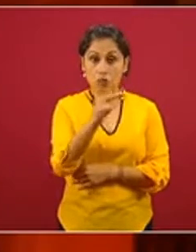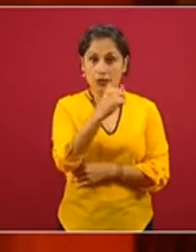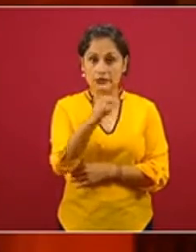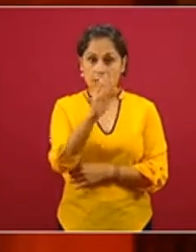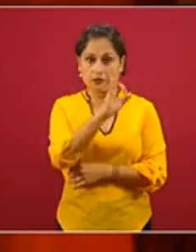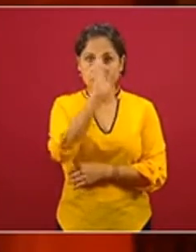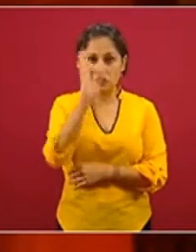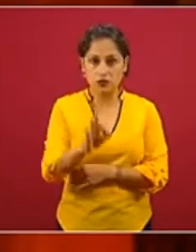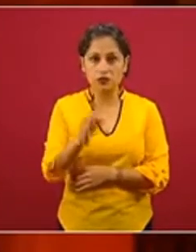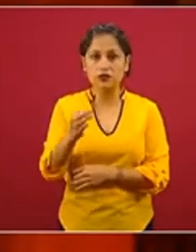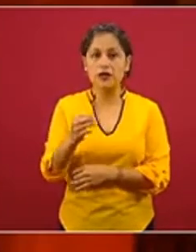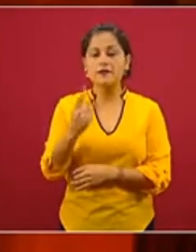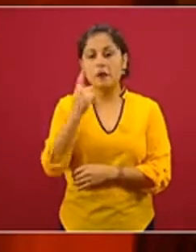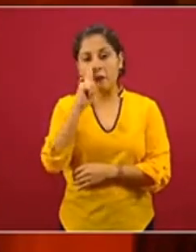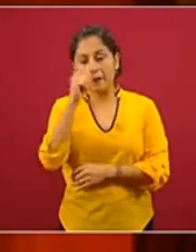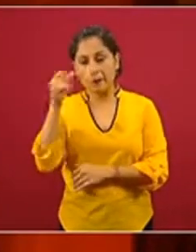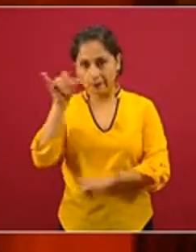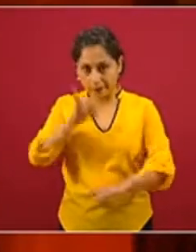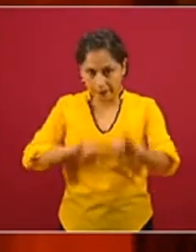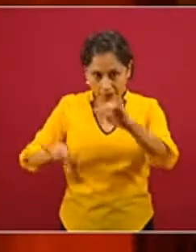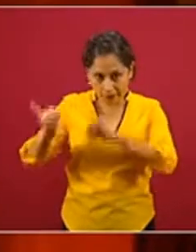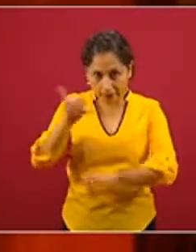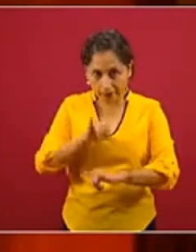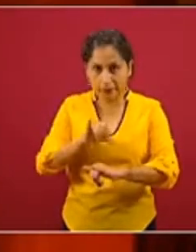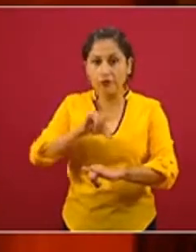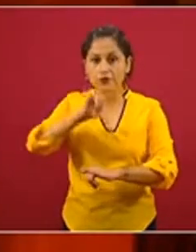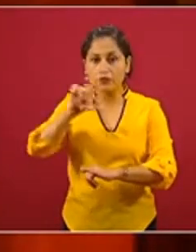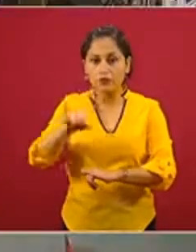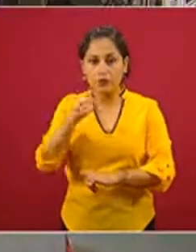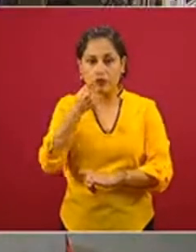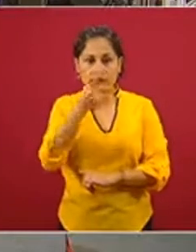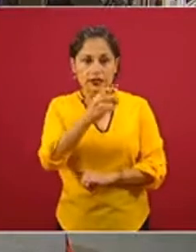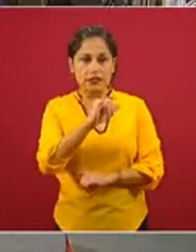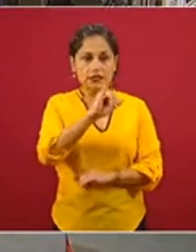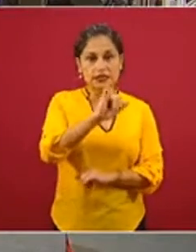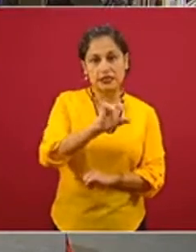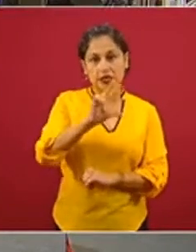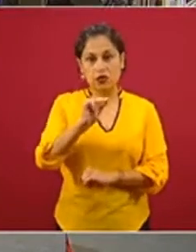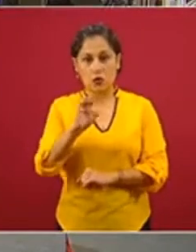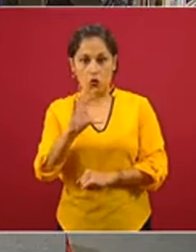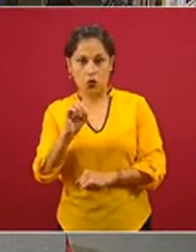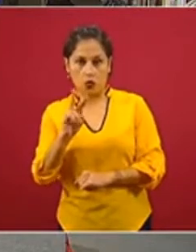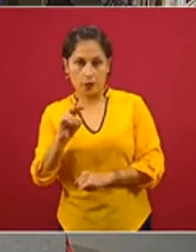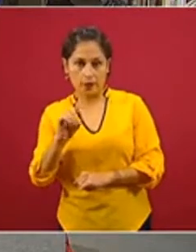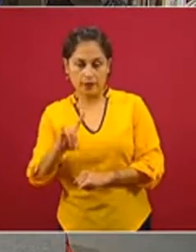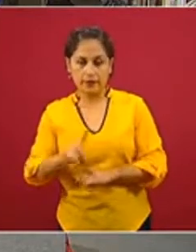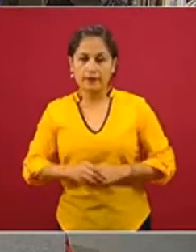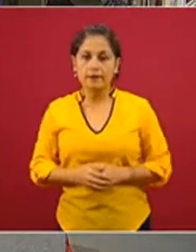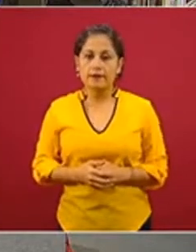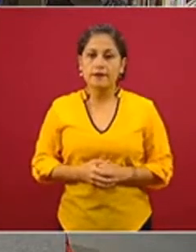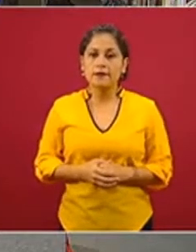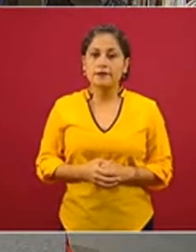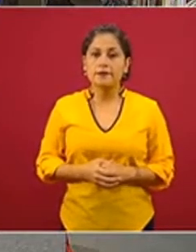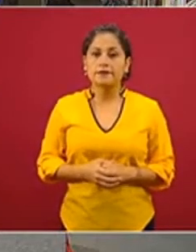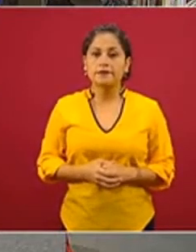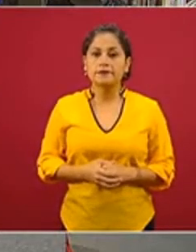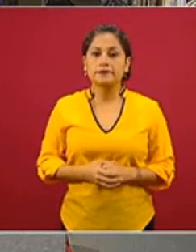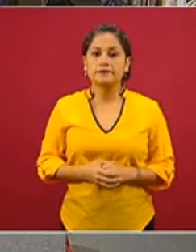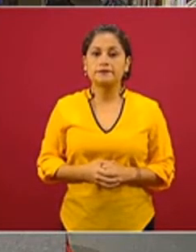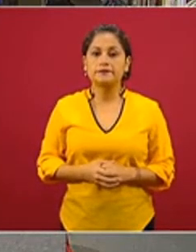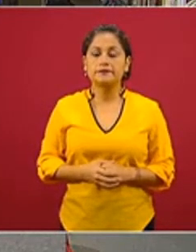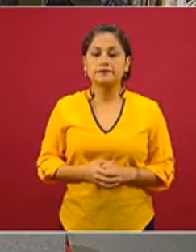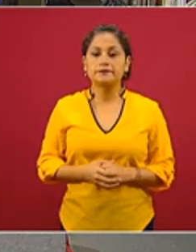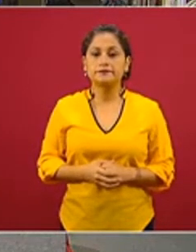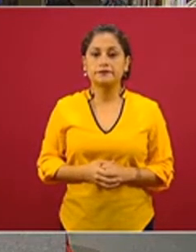ser o descartadas o confirmadas por la vía del laboratorio. En la siguiente diapositiva